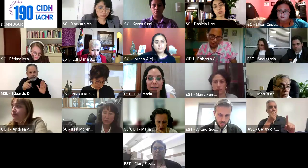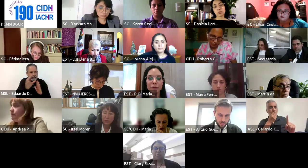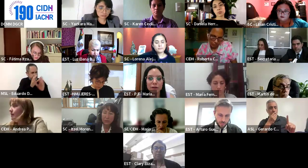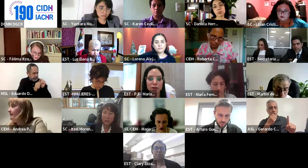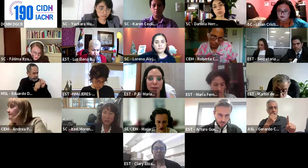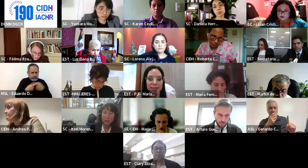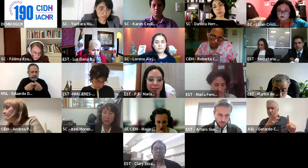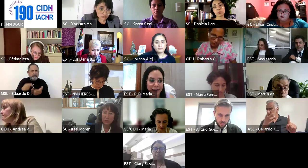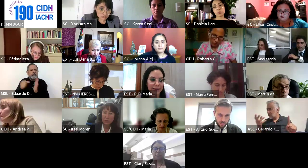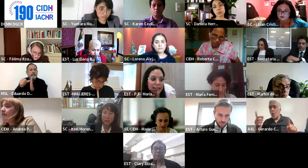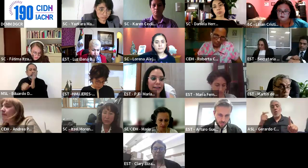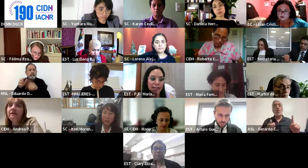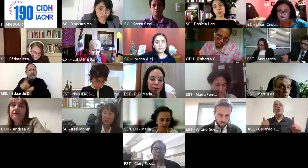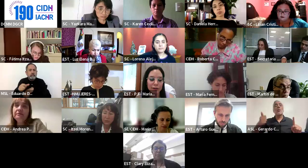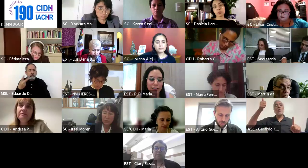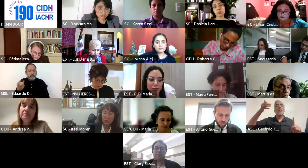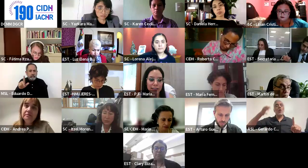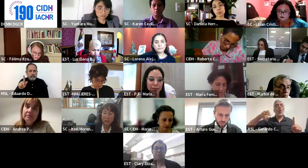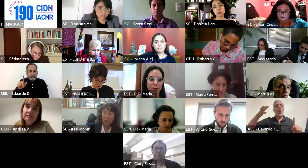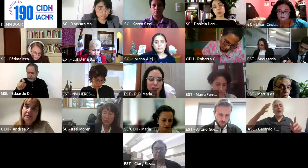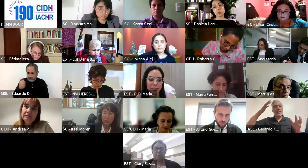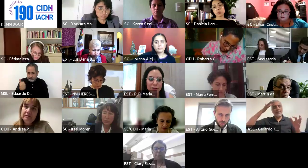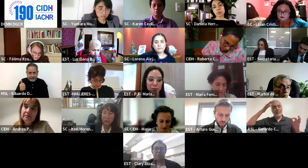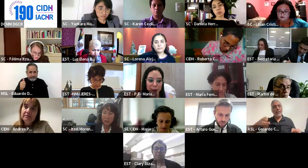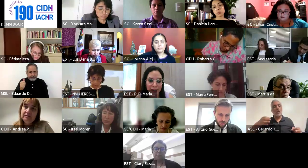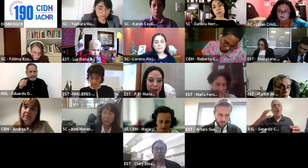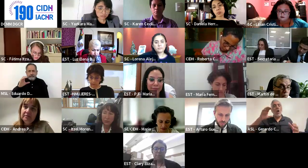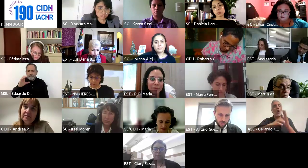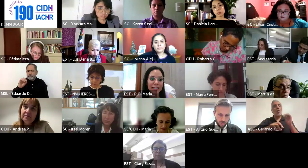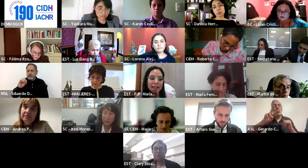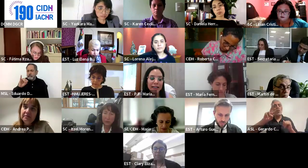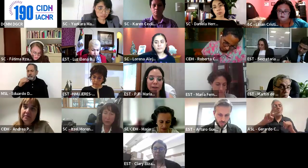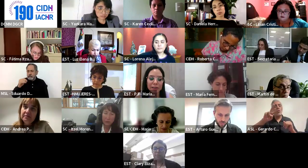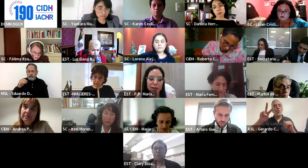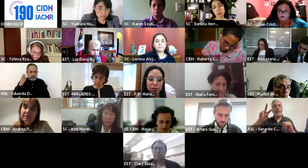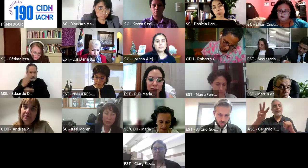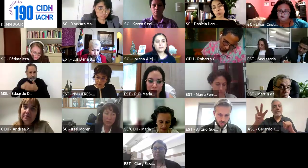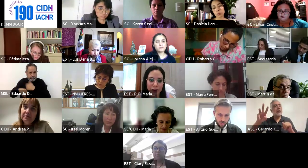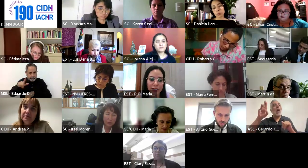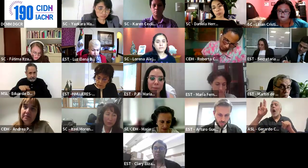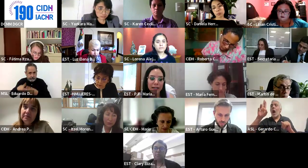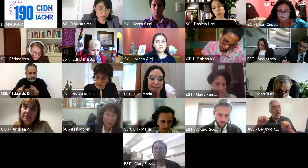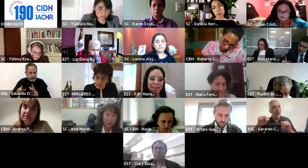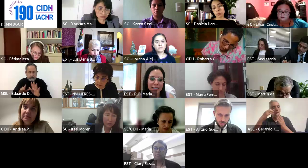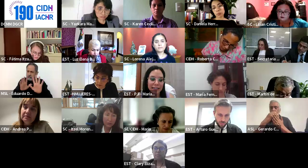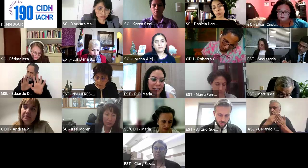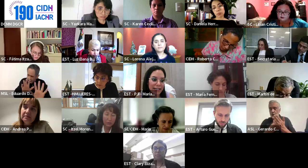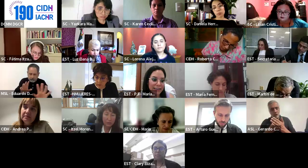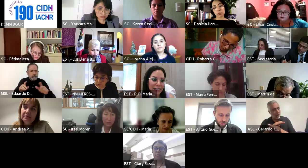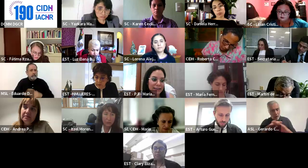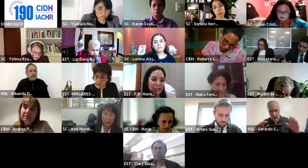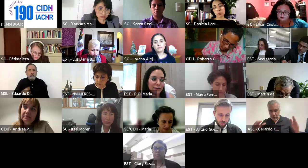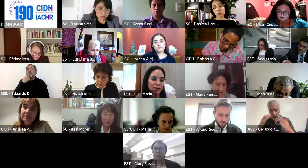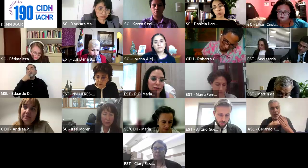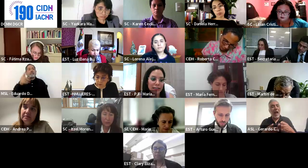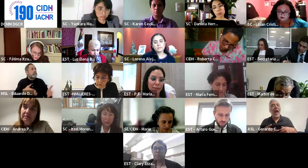del artículo 226 del Código Nacional de Procedimientos Penales, que permitió al tutor presentar la